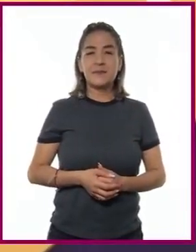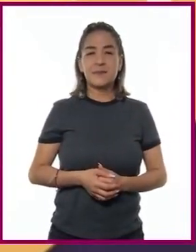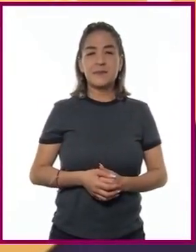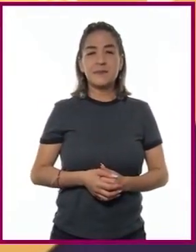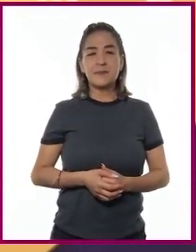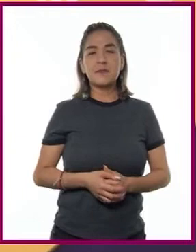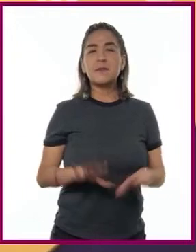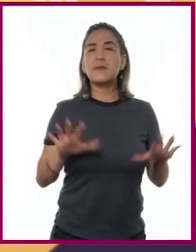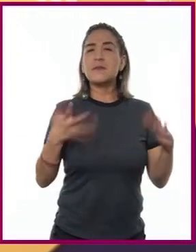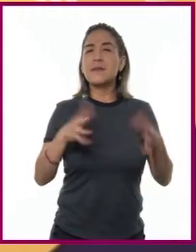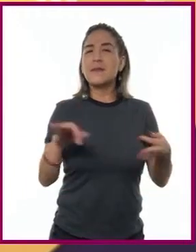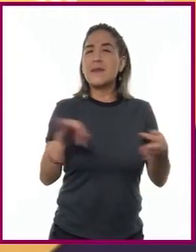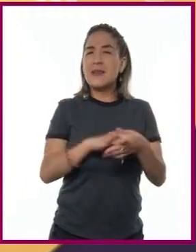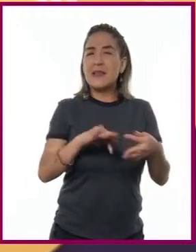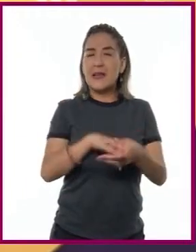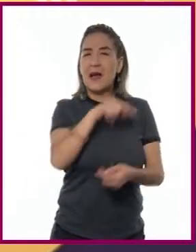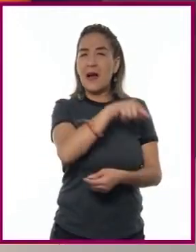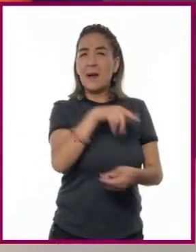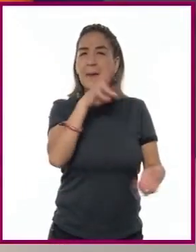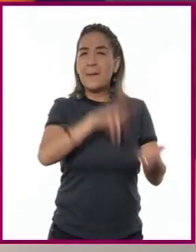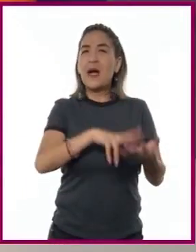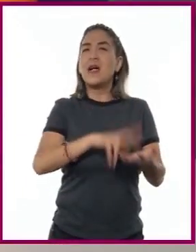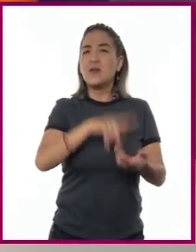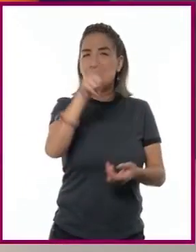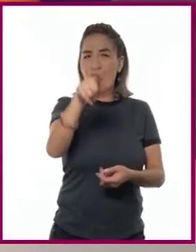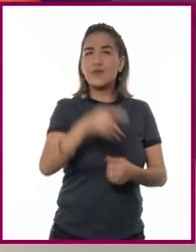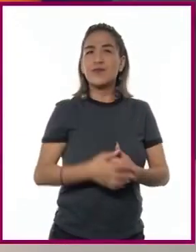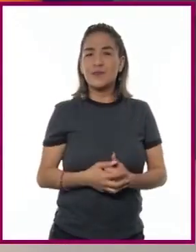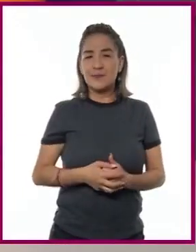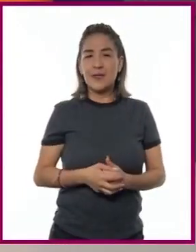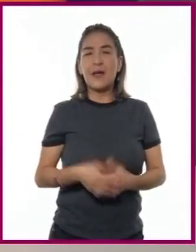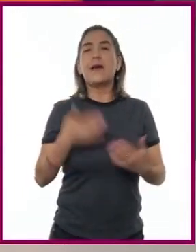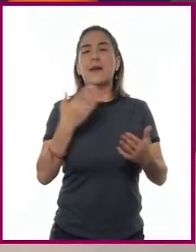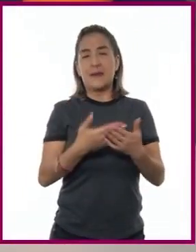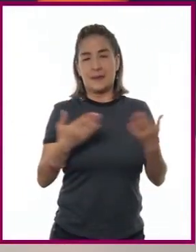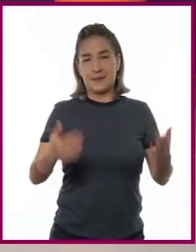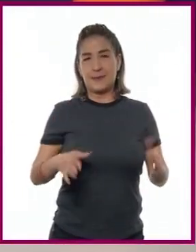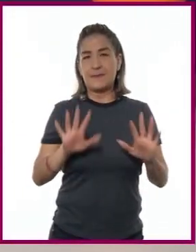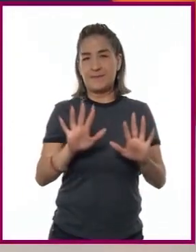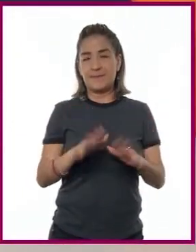se aproximaron a ese valor? Ahora bien,